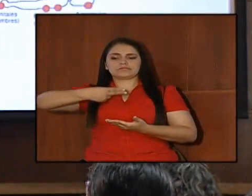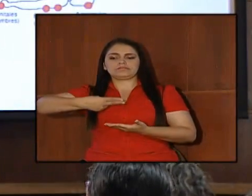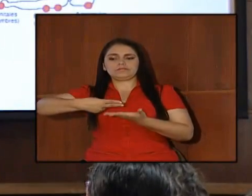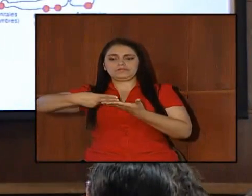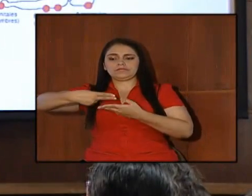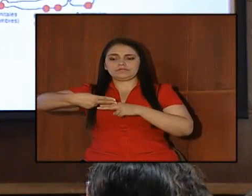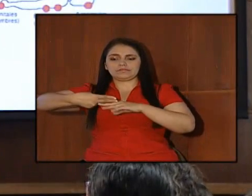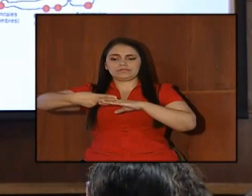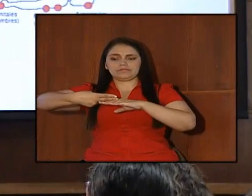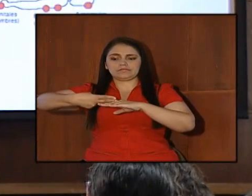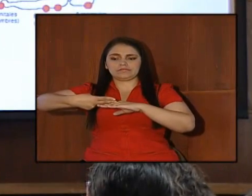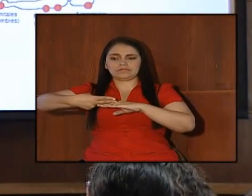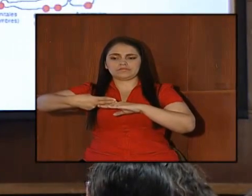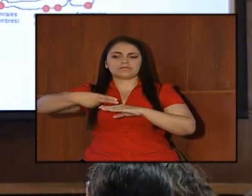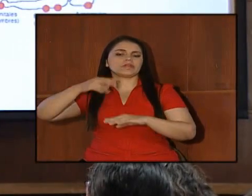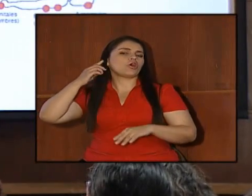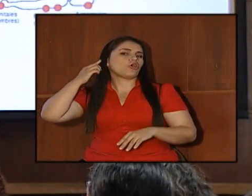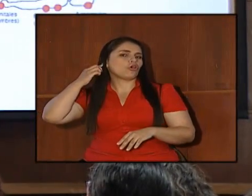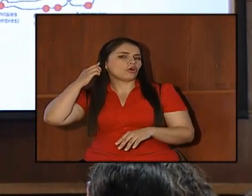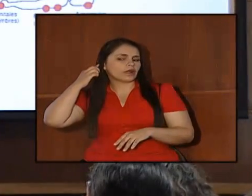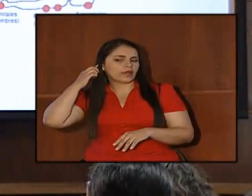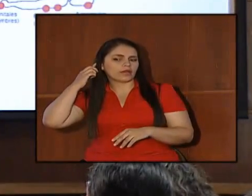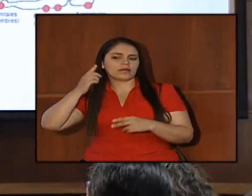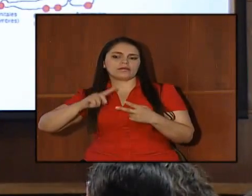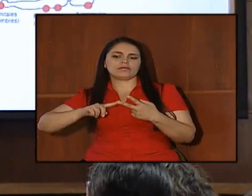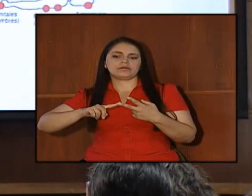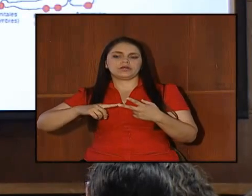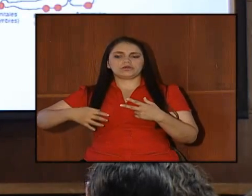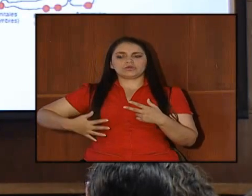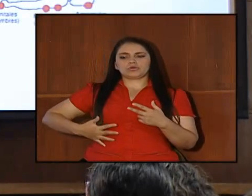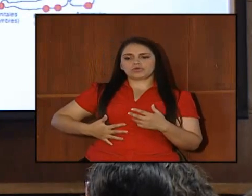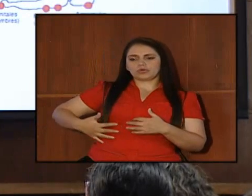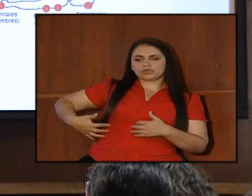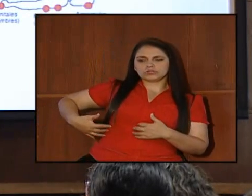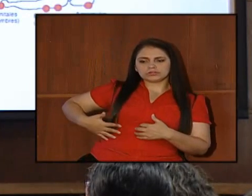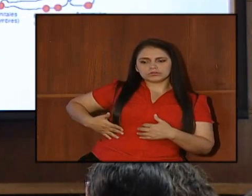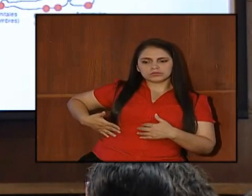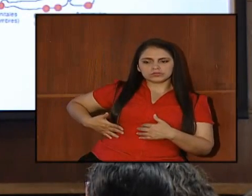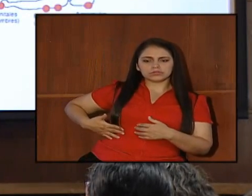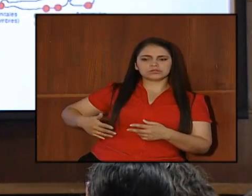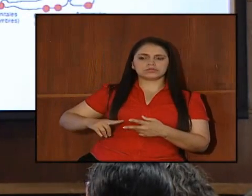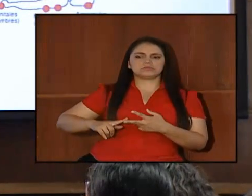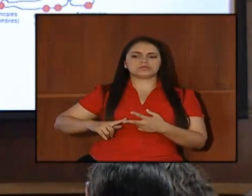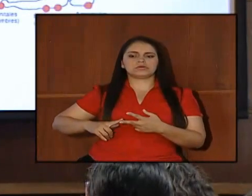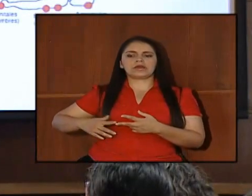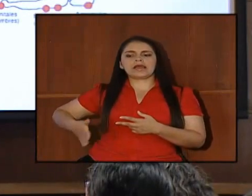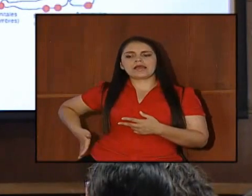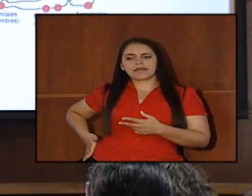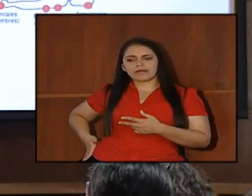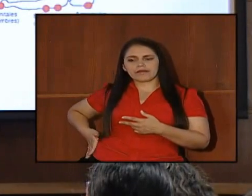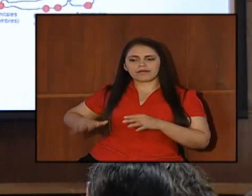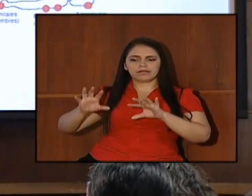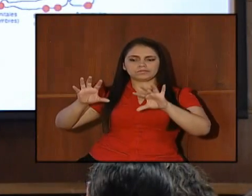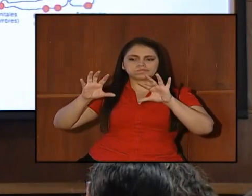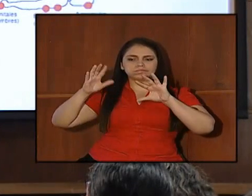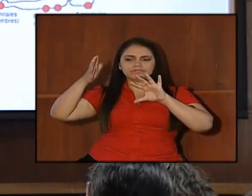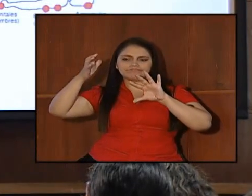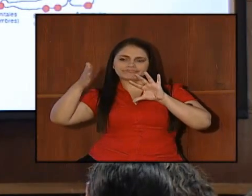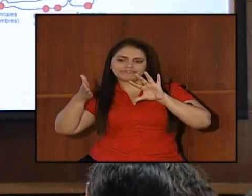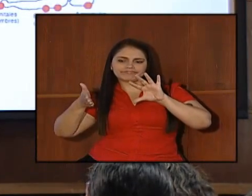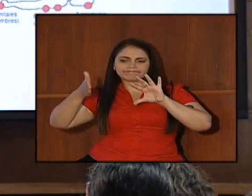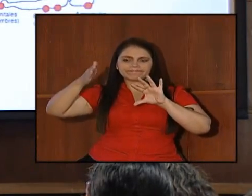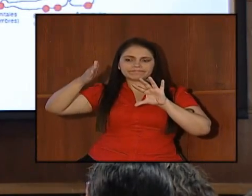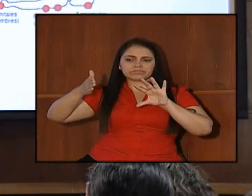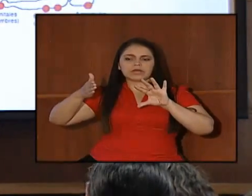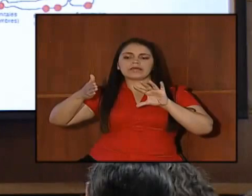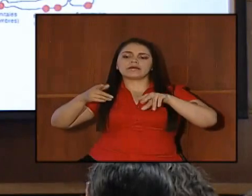ulcerar la oreja, las costillas, la parte lateral de la cadera, las rodillas